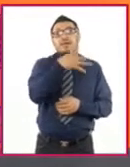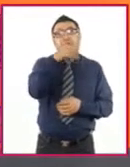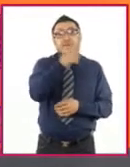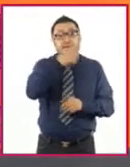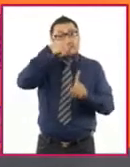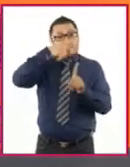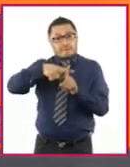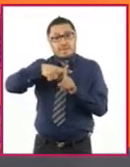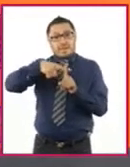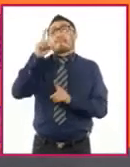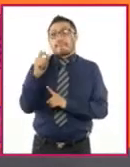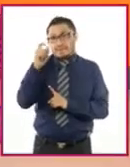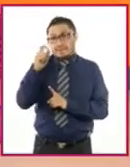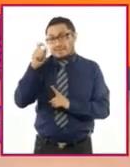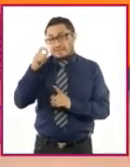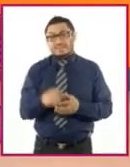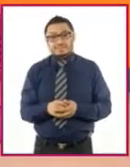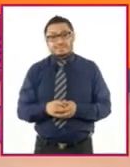más 20.